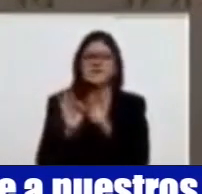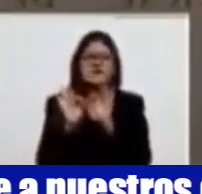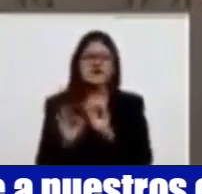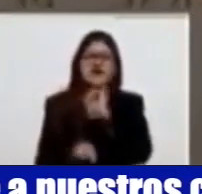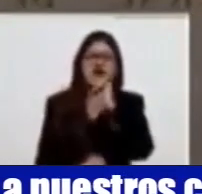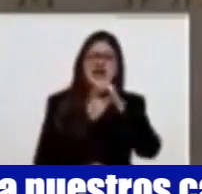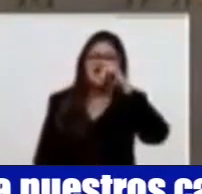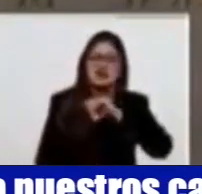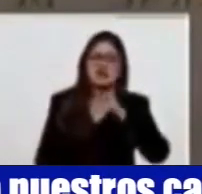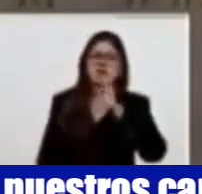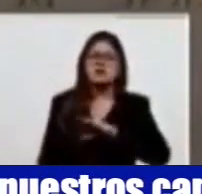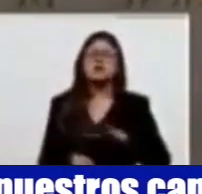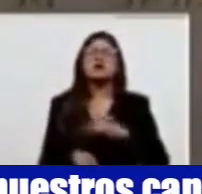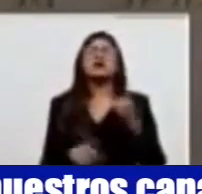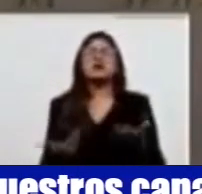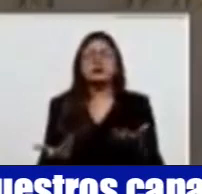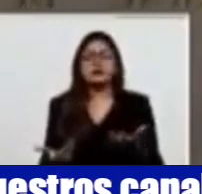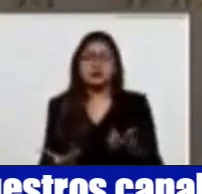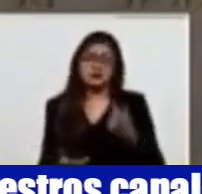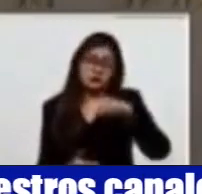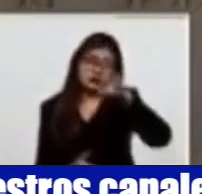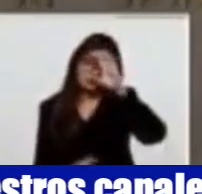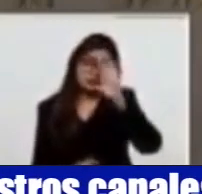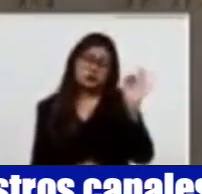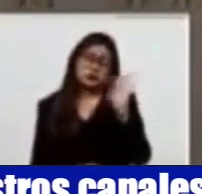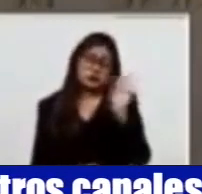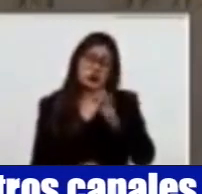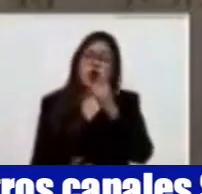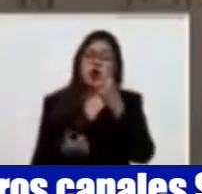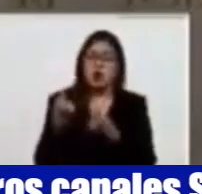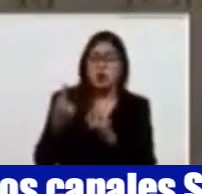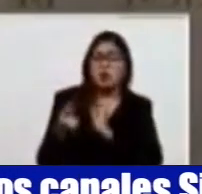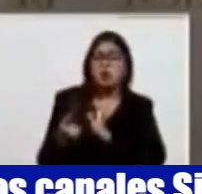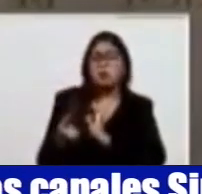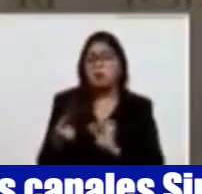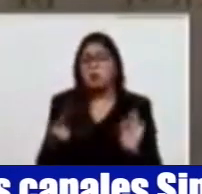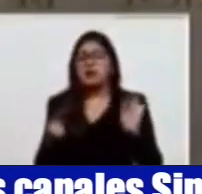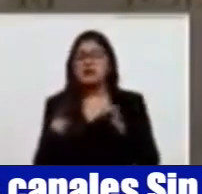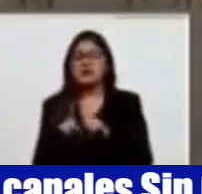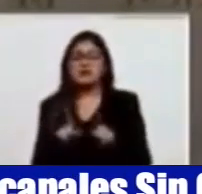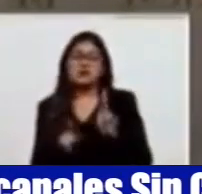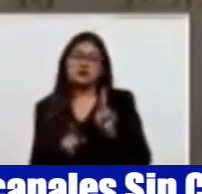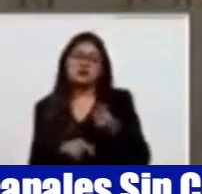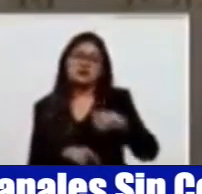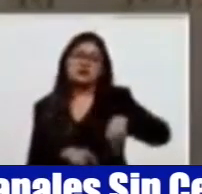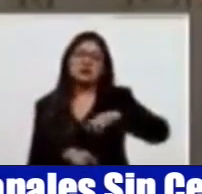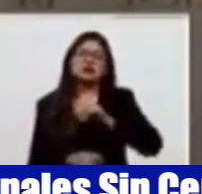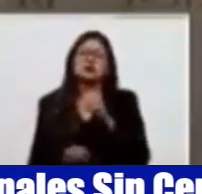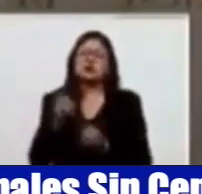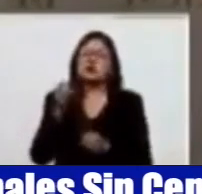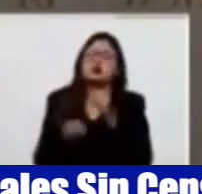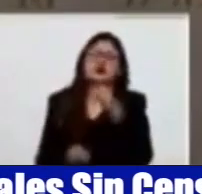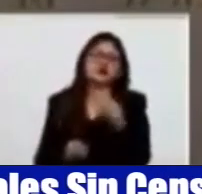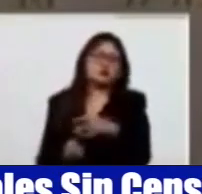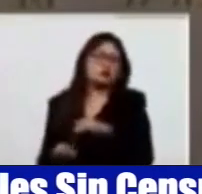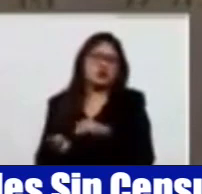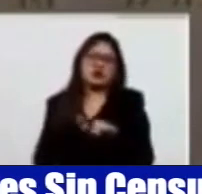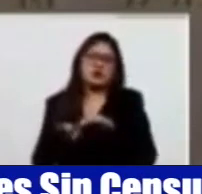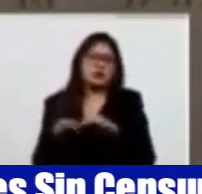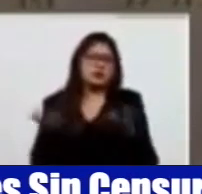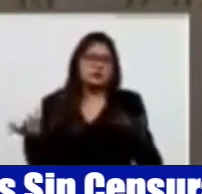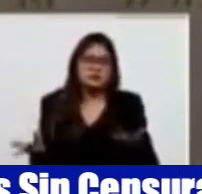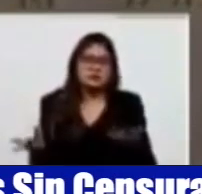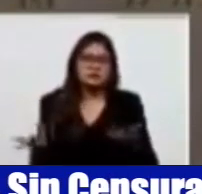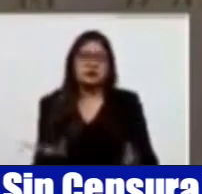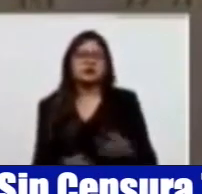en principio, podría haber excepciones. Los jueces están haciendo pues lo que deben hacer sin mucho margen de